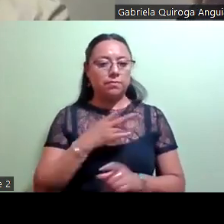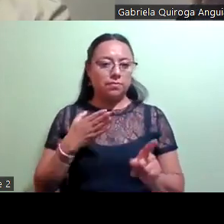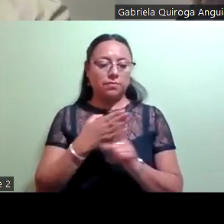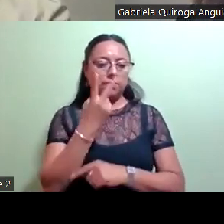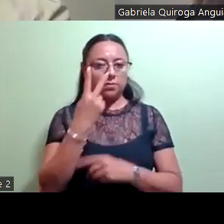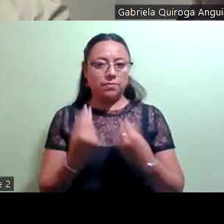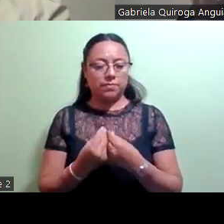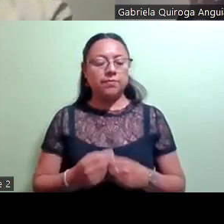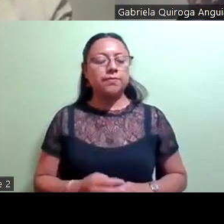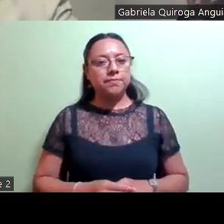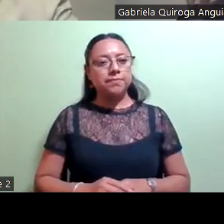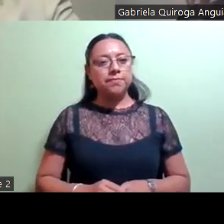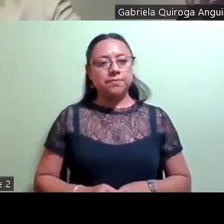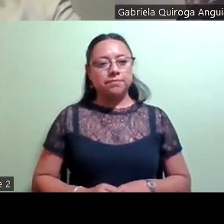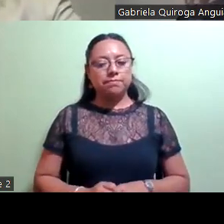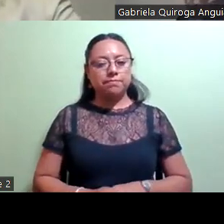acto.